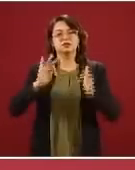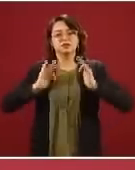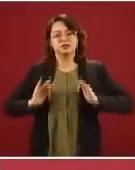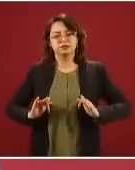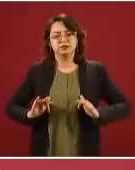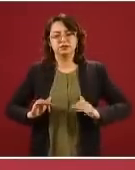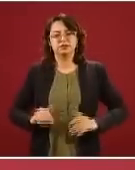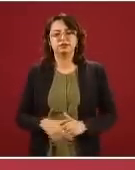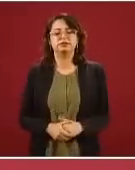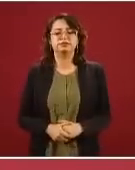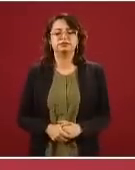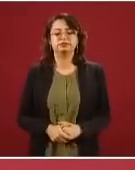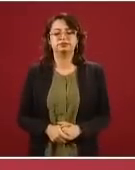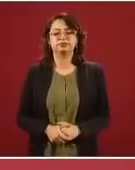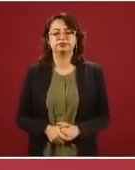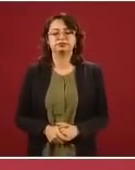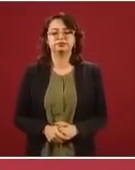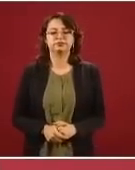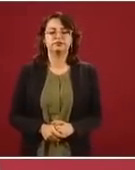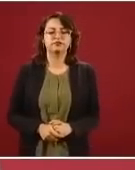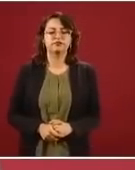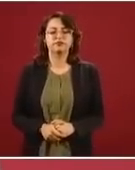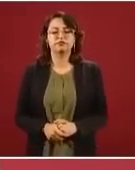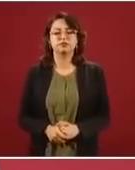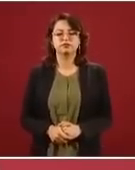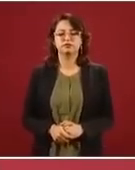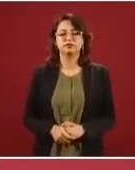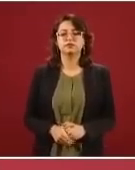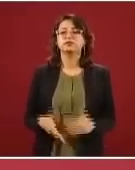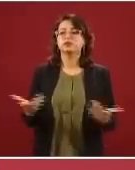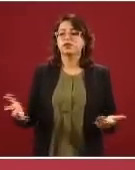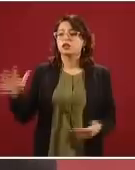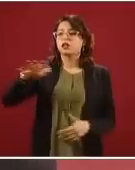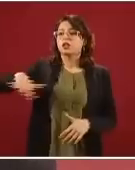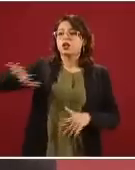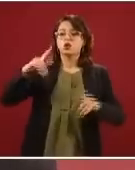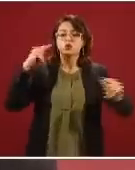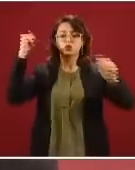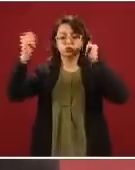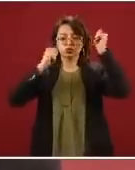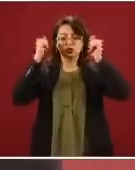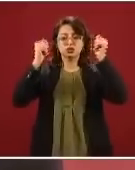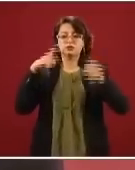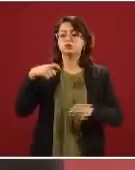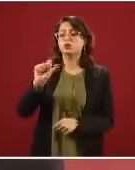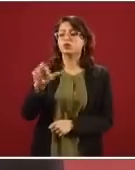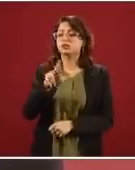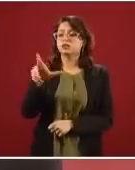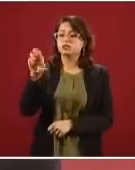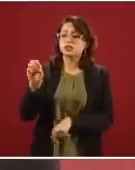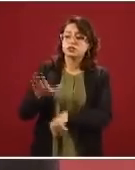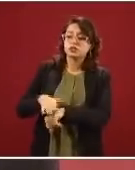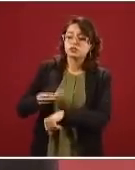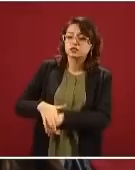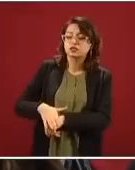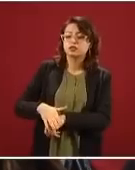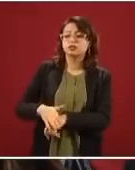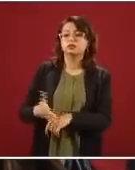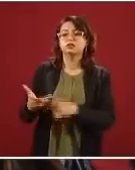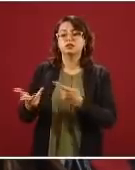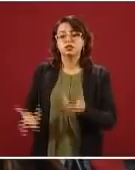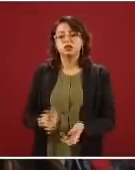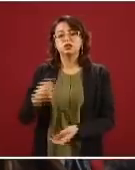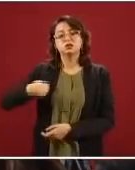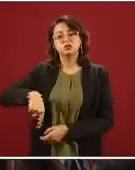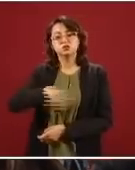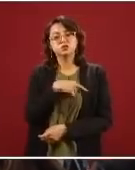Decirle a los del sector turismo de Quintana Roo que hicimos un esfuerzo